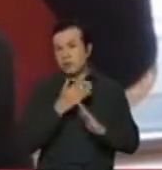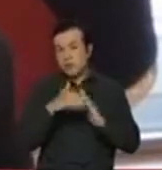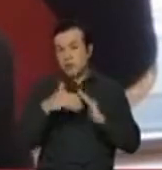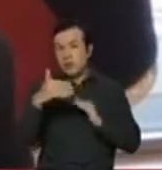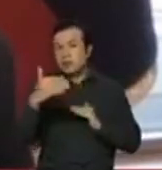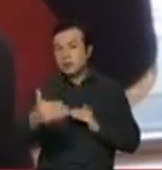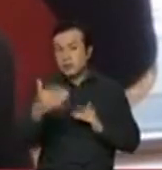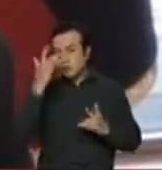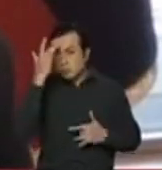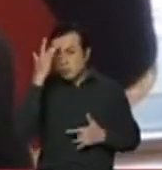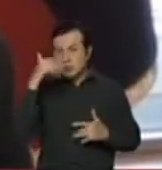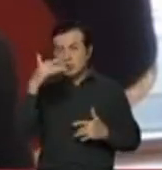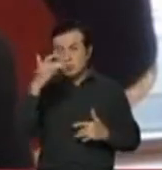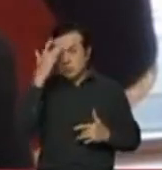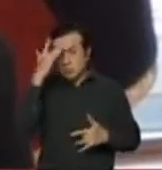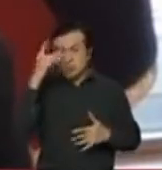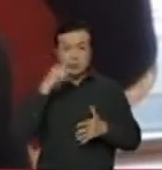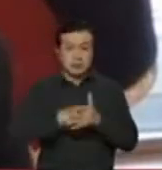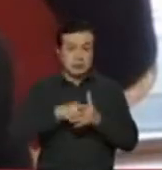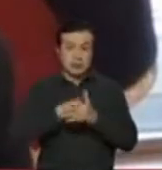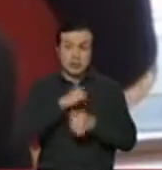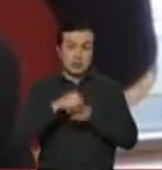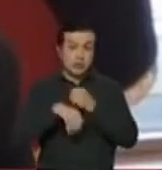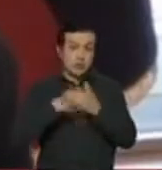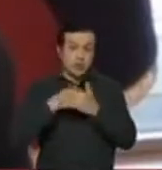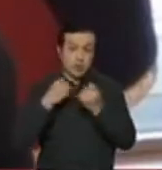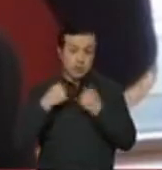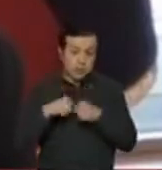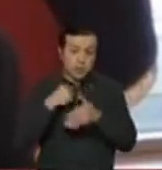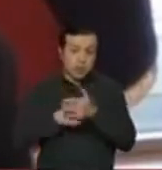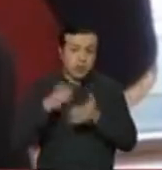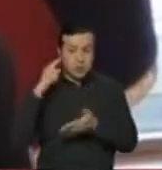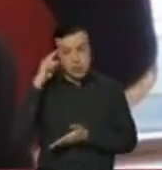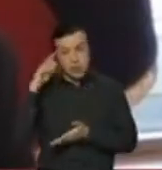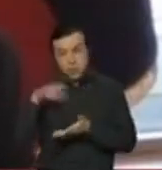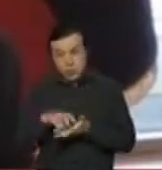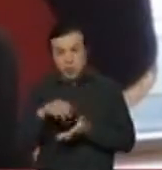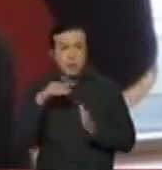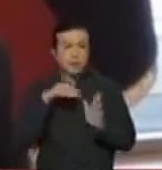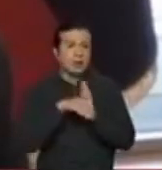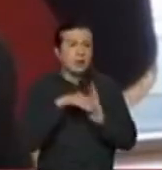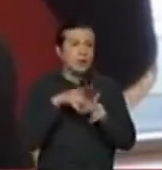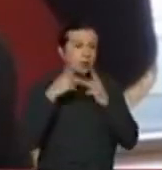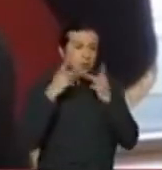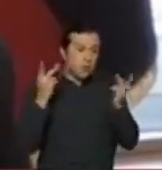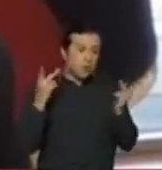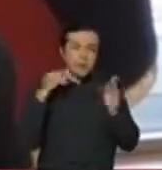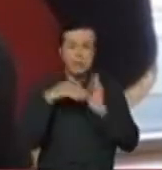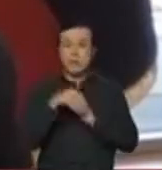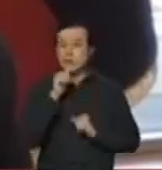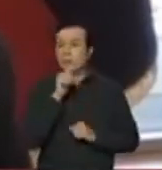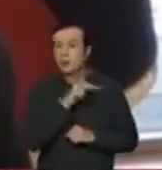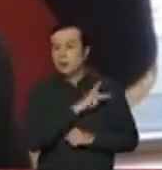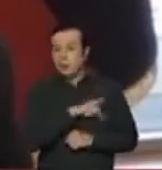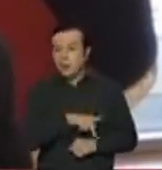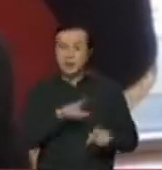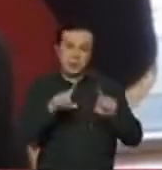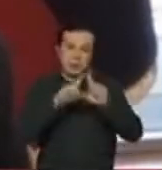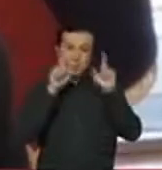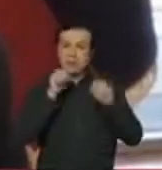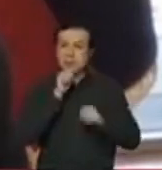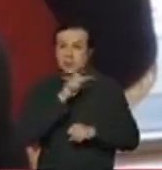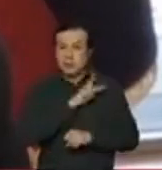post-COVID es un reto para todos, para el gobierno, para los bancos públicos, los bancos privados, la empresa privada y